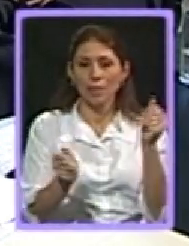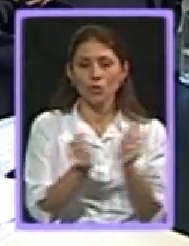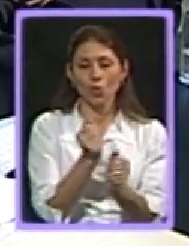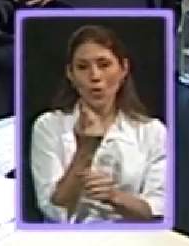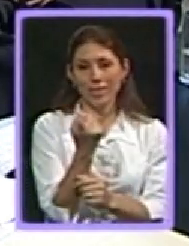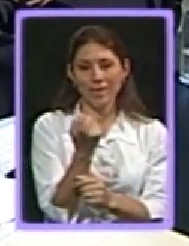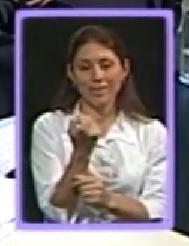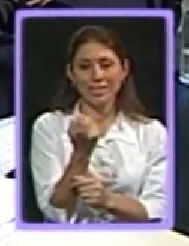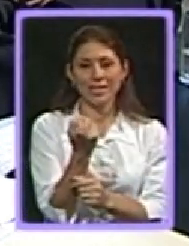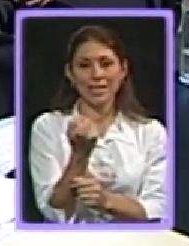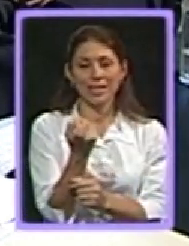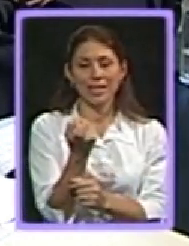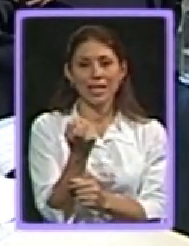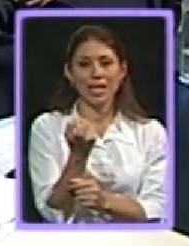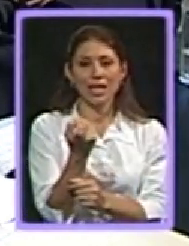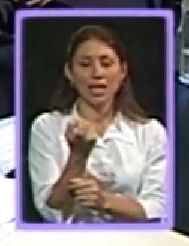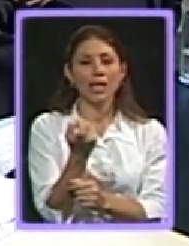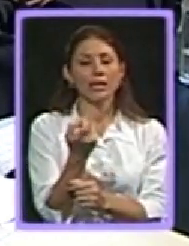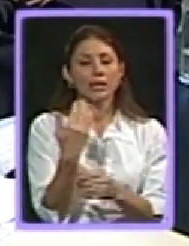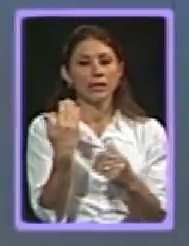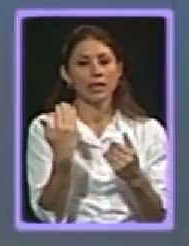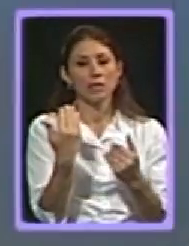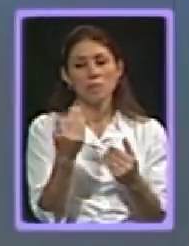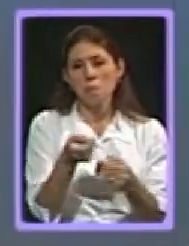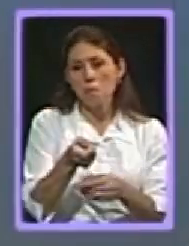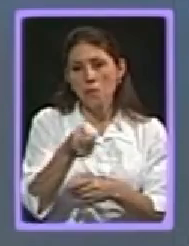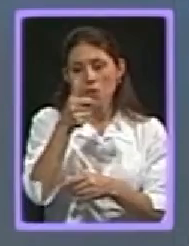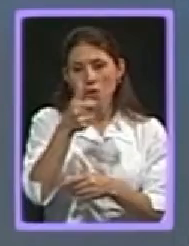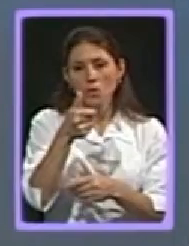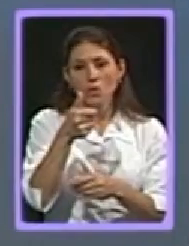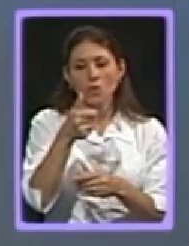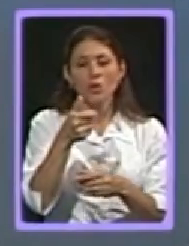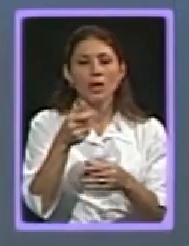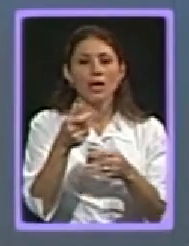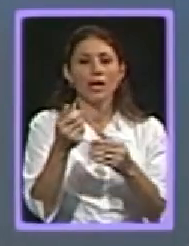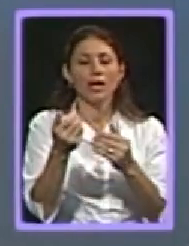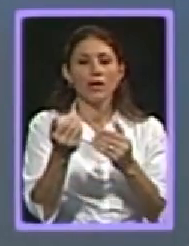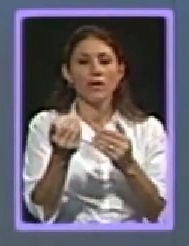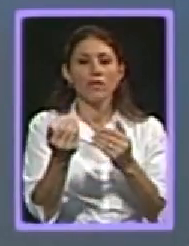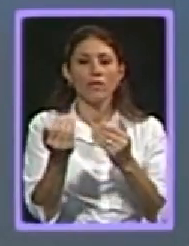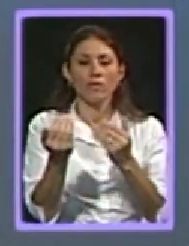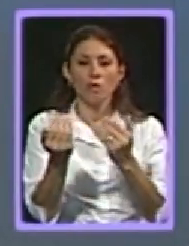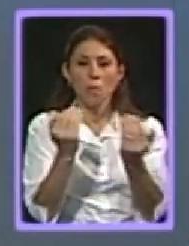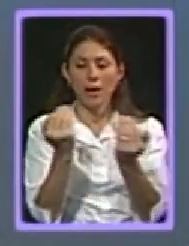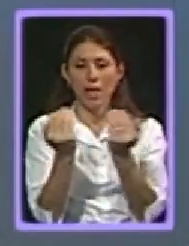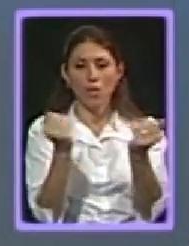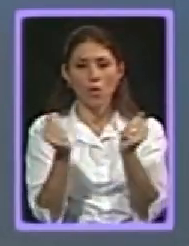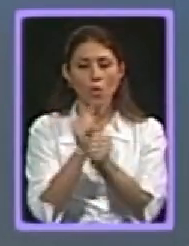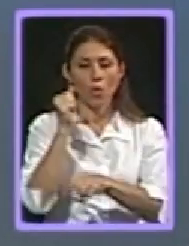del gobierno significativamente menor que el del año